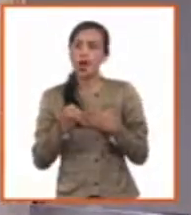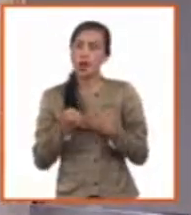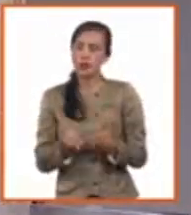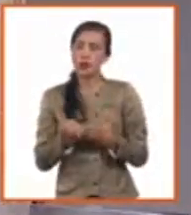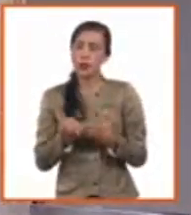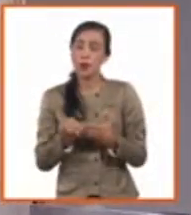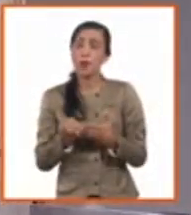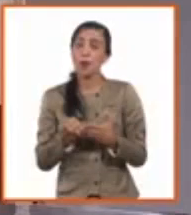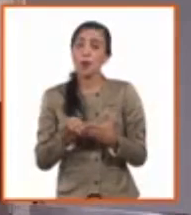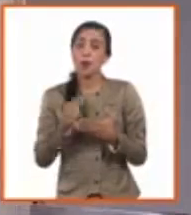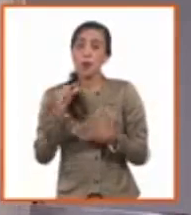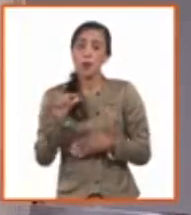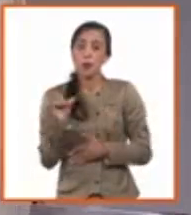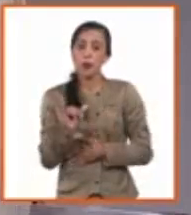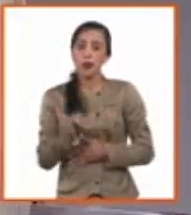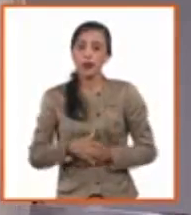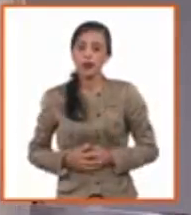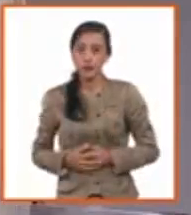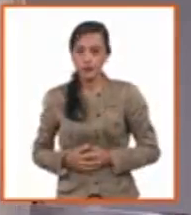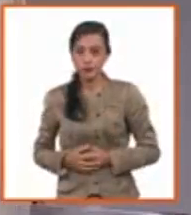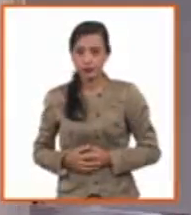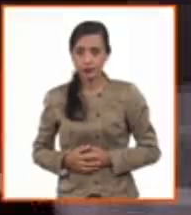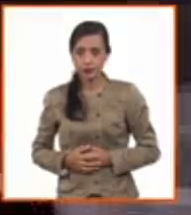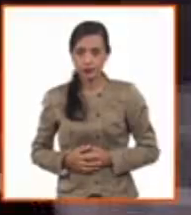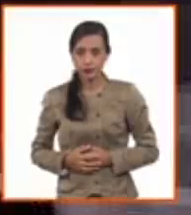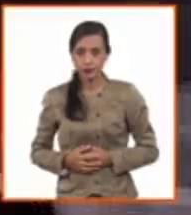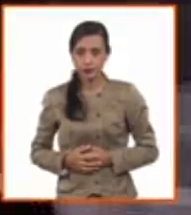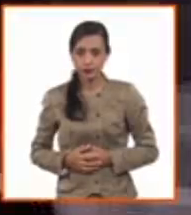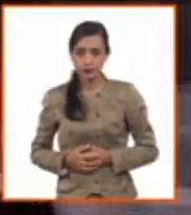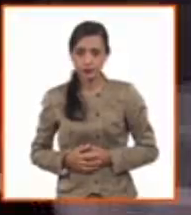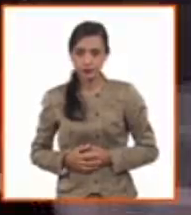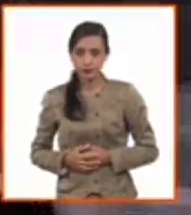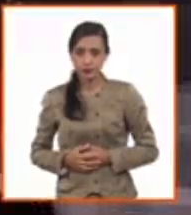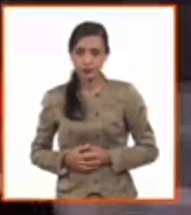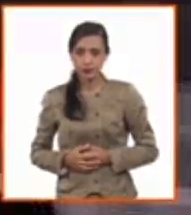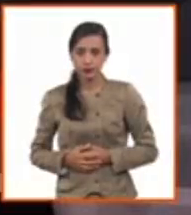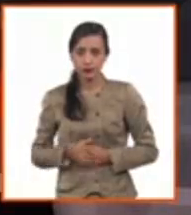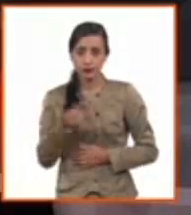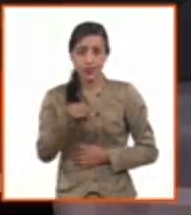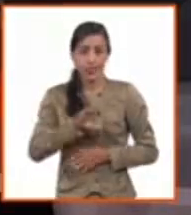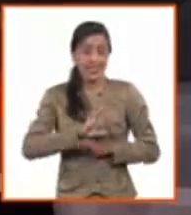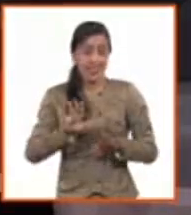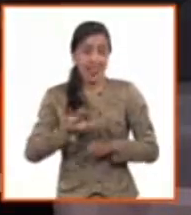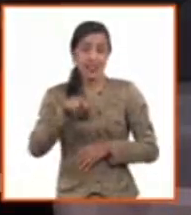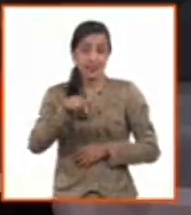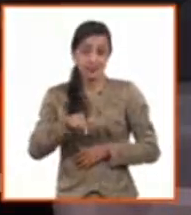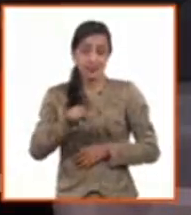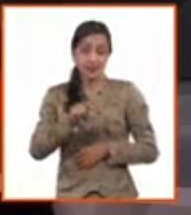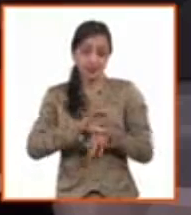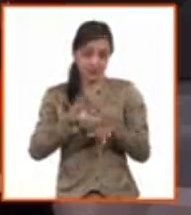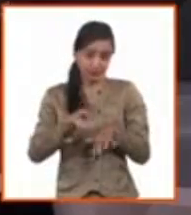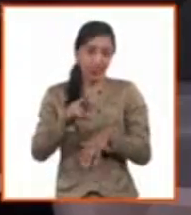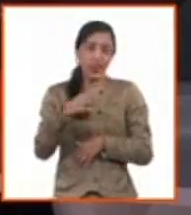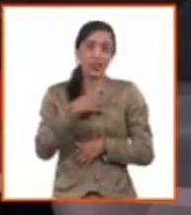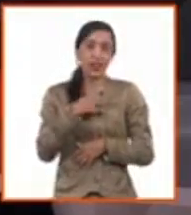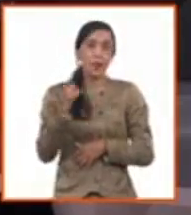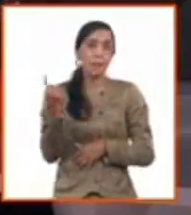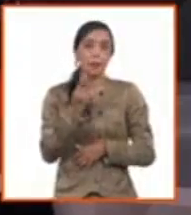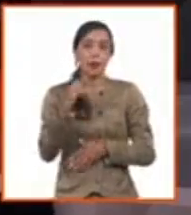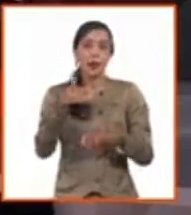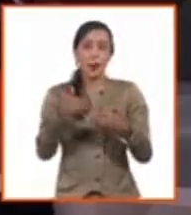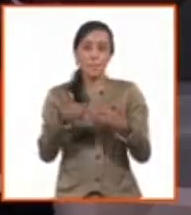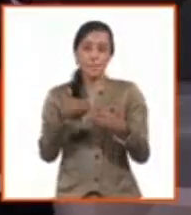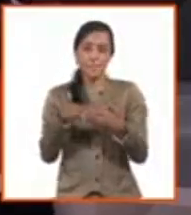puso su granito de arena en ese enfrentamiento a la vista del sector tiene su primera pudiéramos decir es